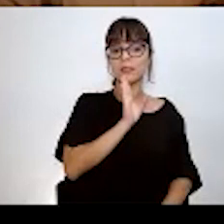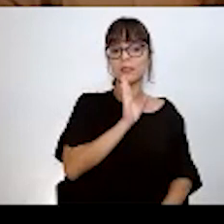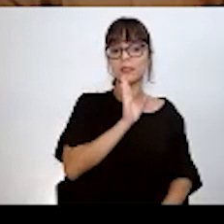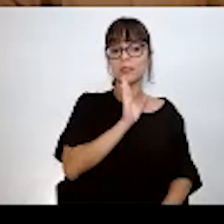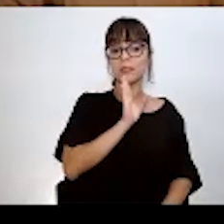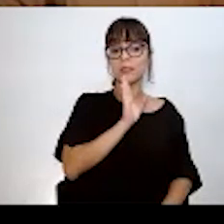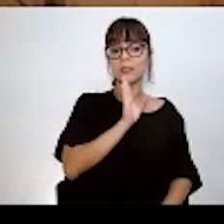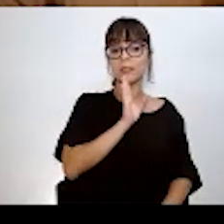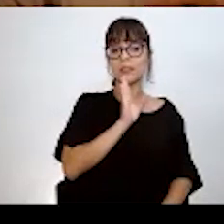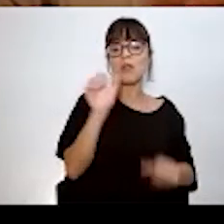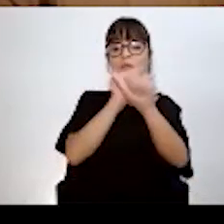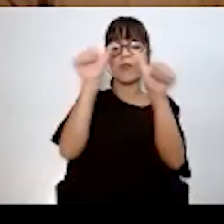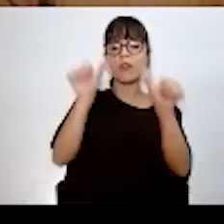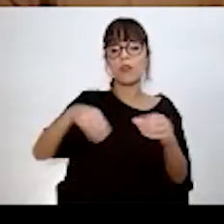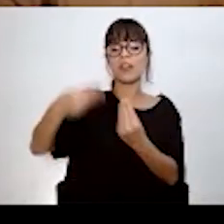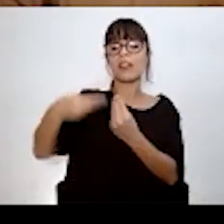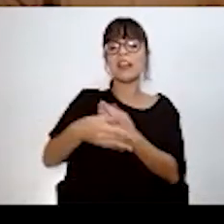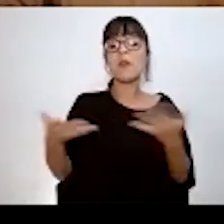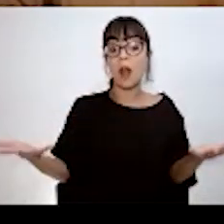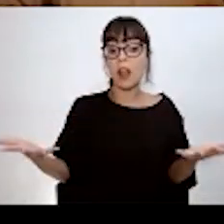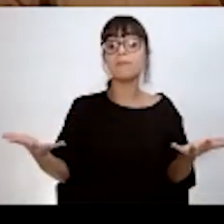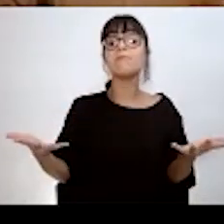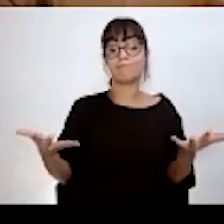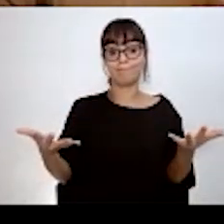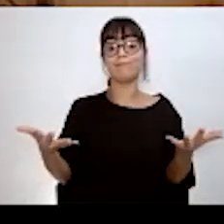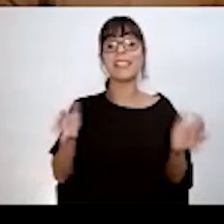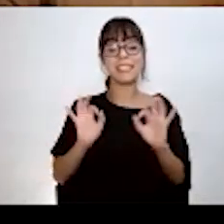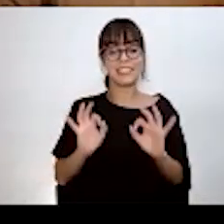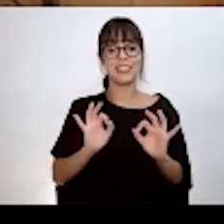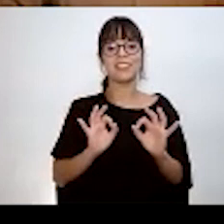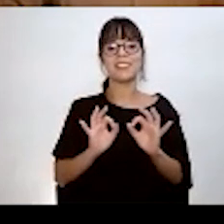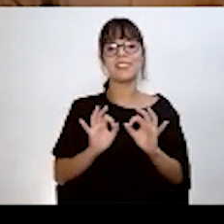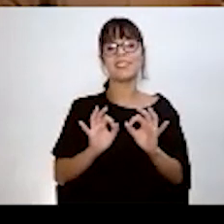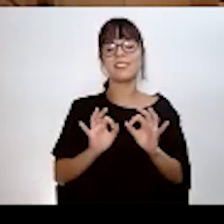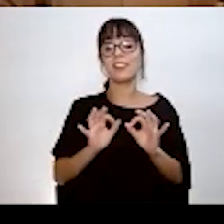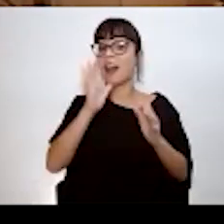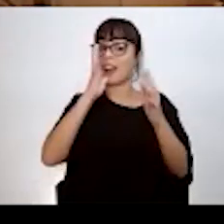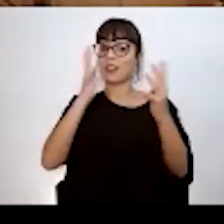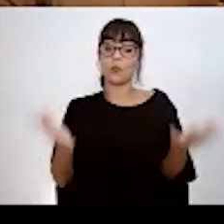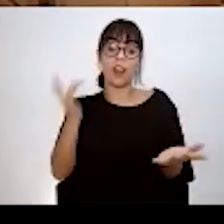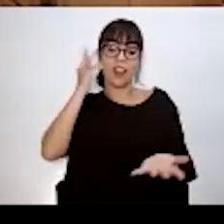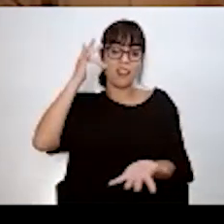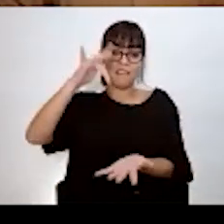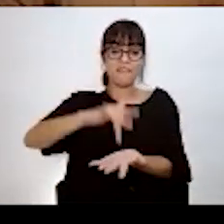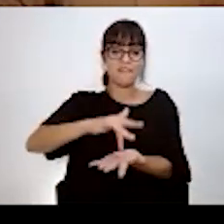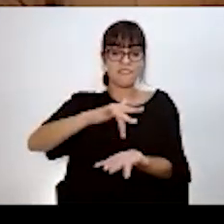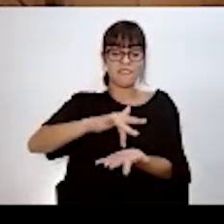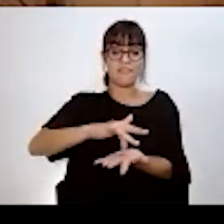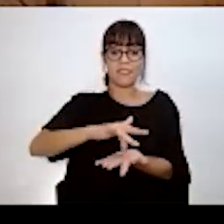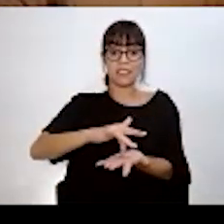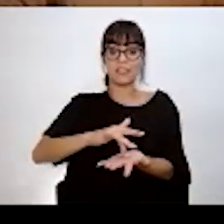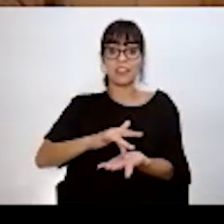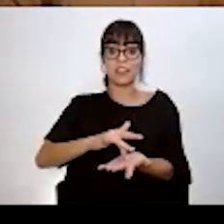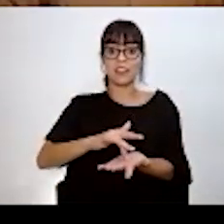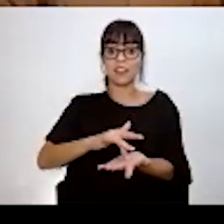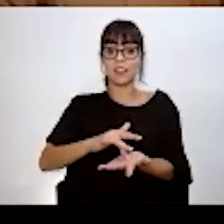encontramos con eso, con la idea que por el momento no hay fechas que estadísticamente nos permitan ir más allá del siglo II,